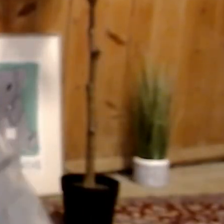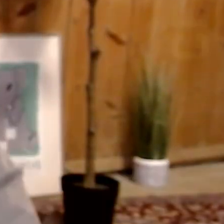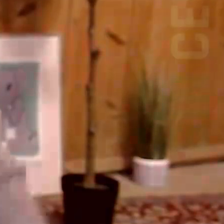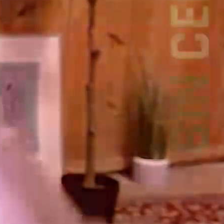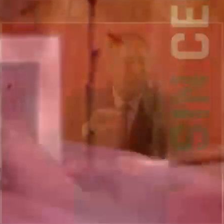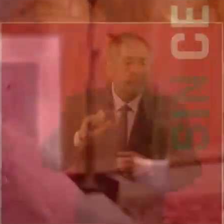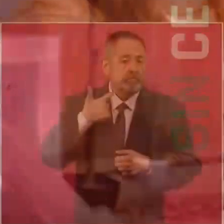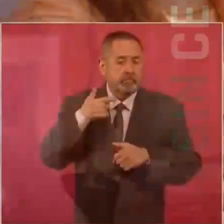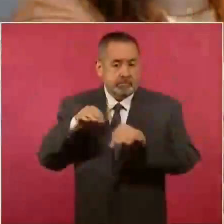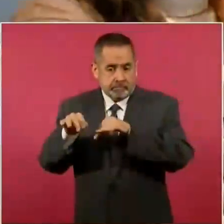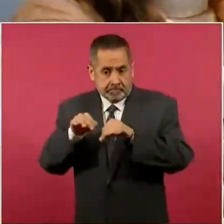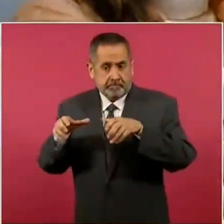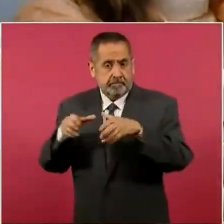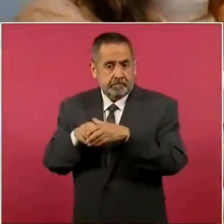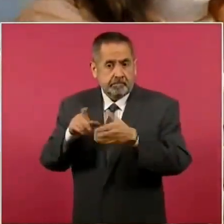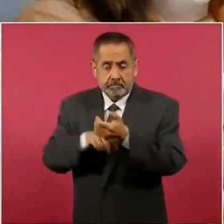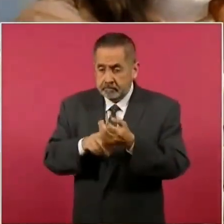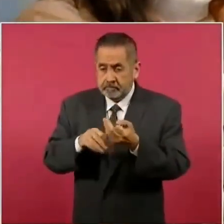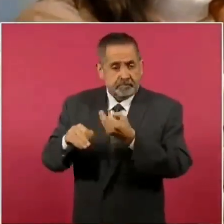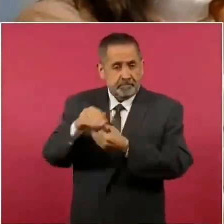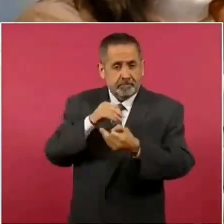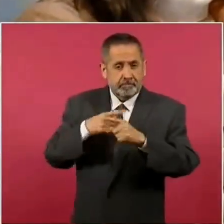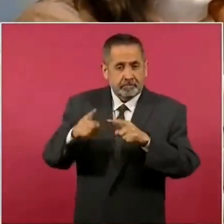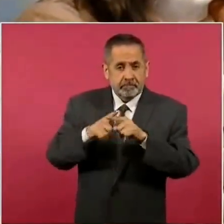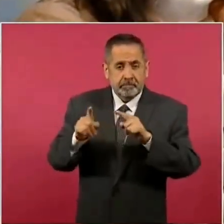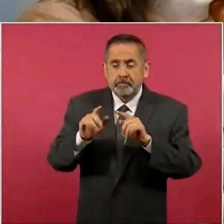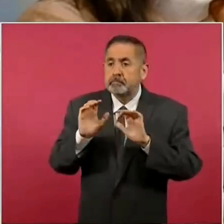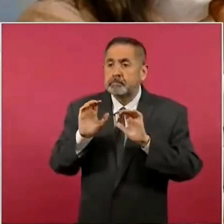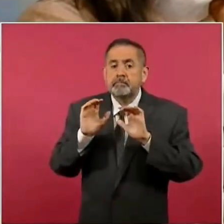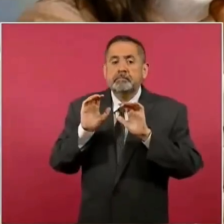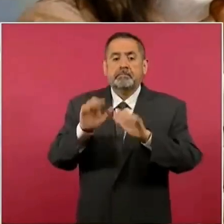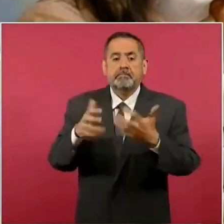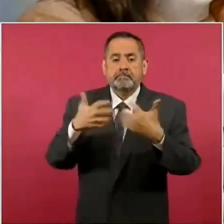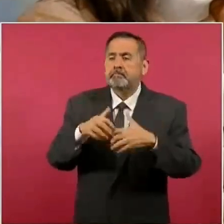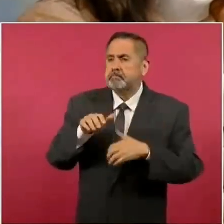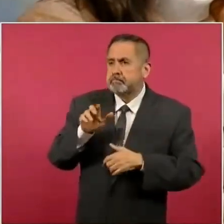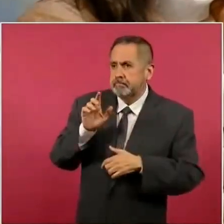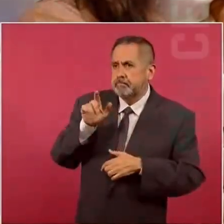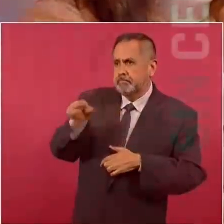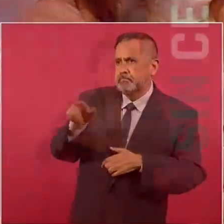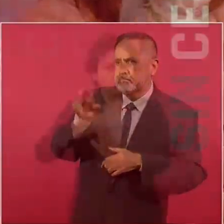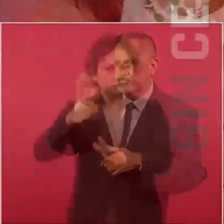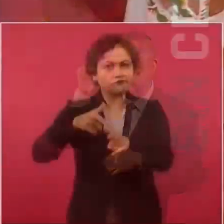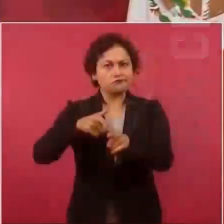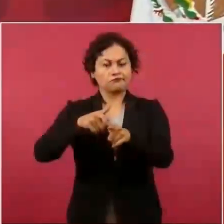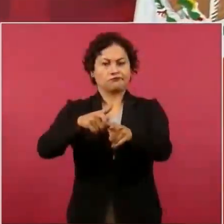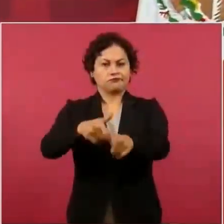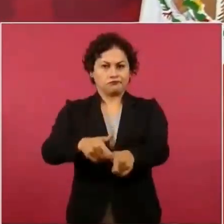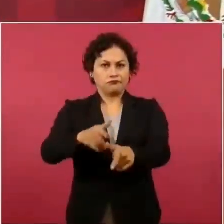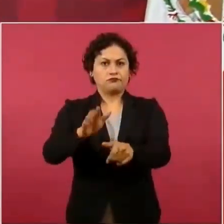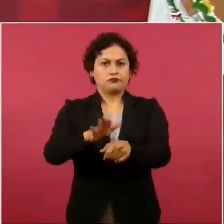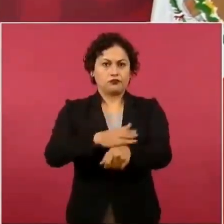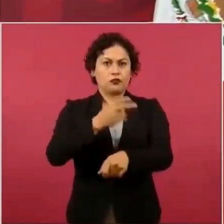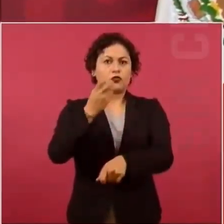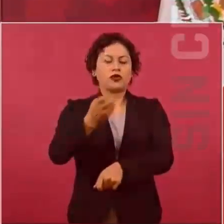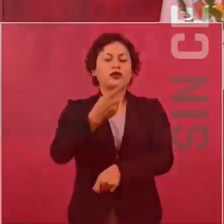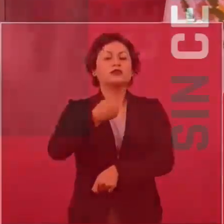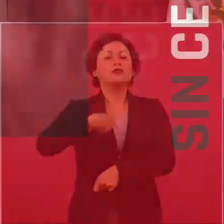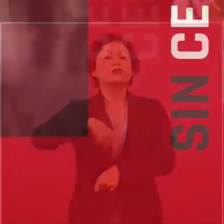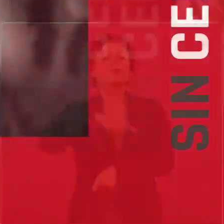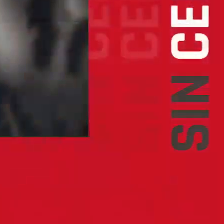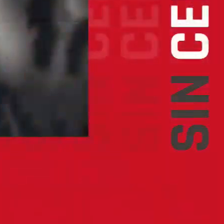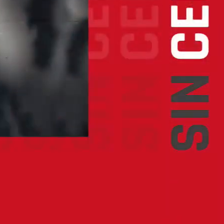Ledesma, ambos de sus respectivos medios, y que plantean ahí en la conferencia de prensa mañanera sobre Notimex, así de